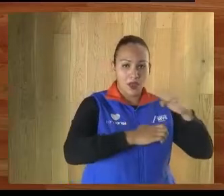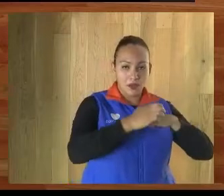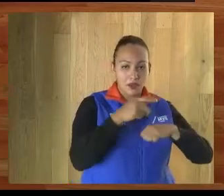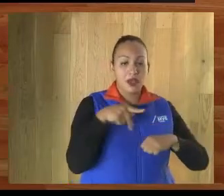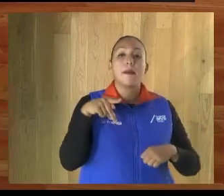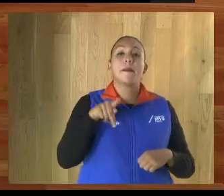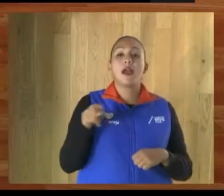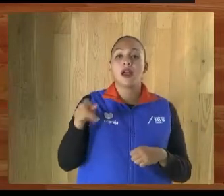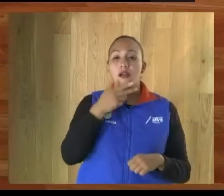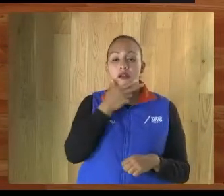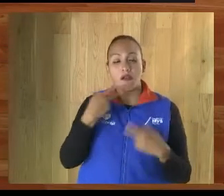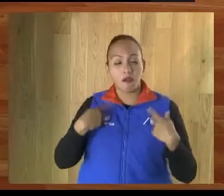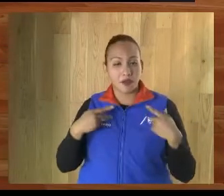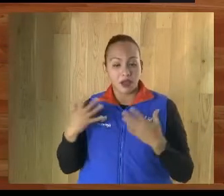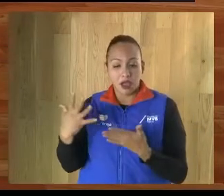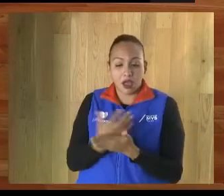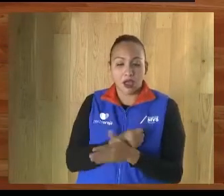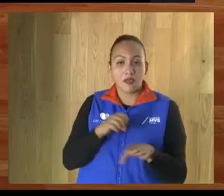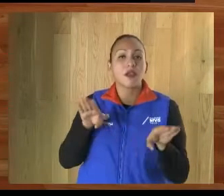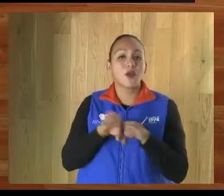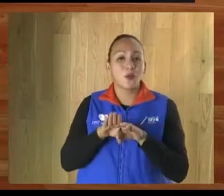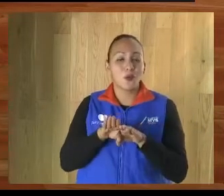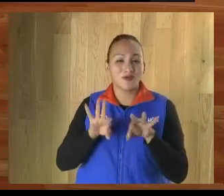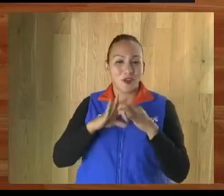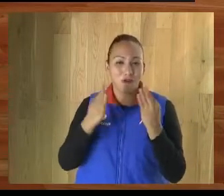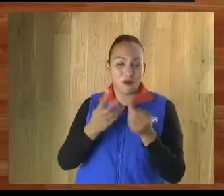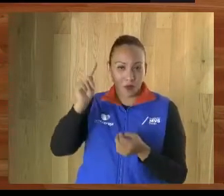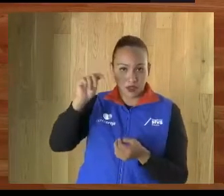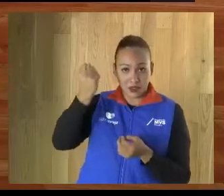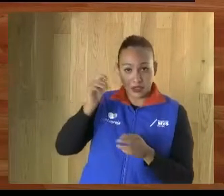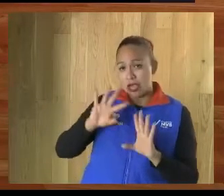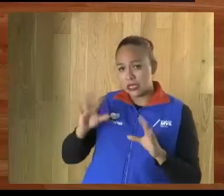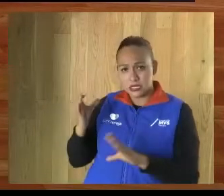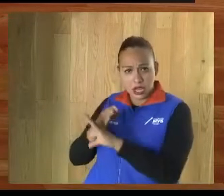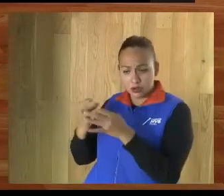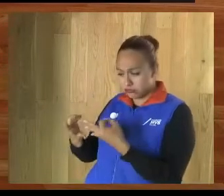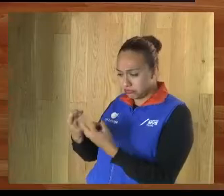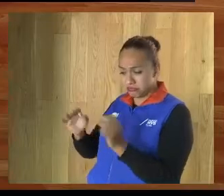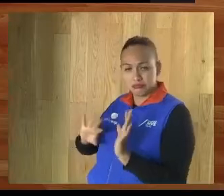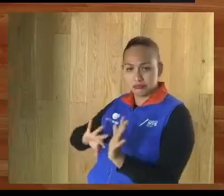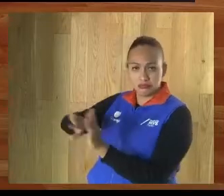intangibles, muy tecnológicas y que han desplazado a